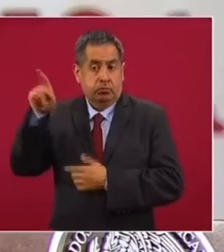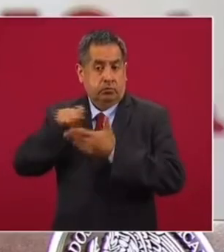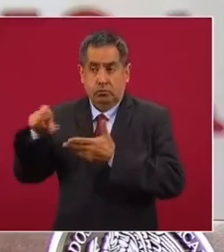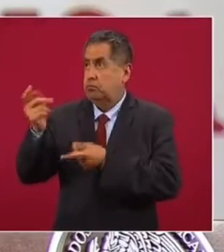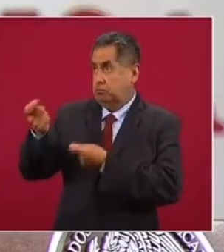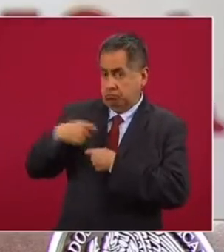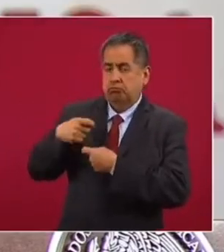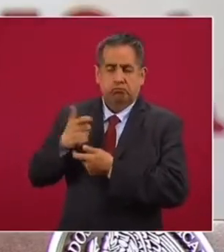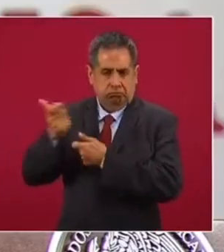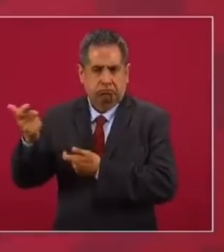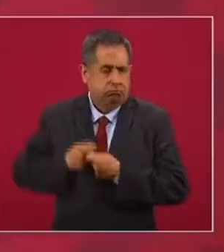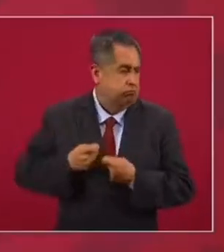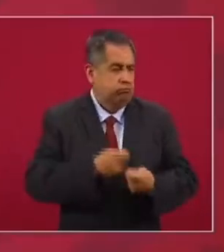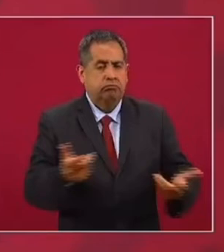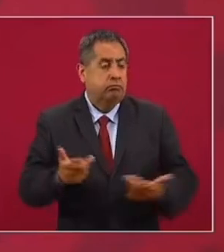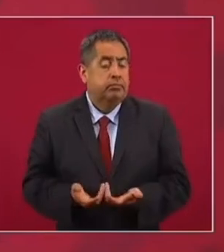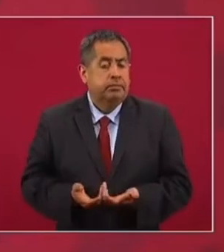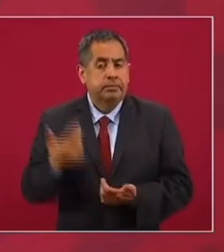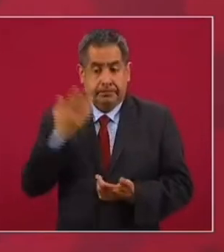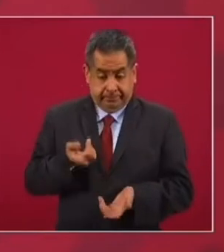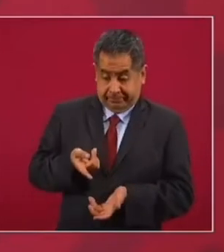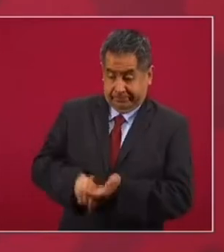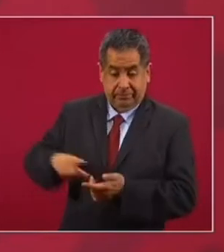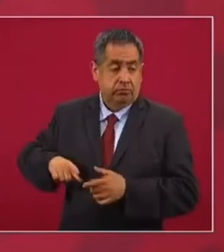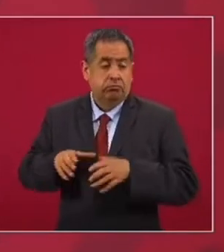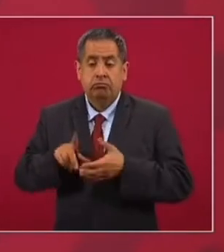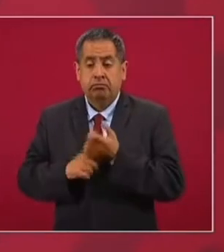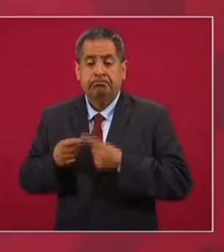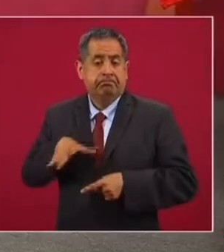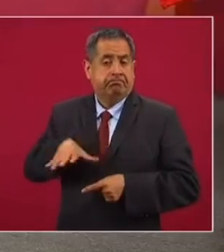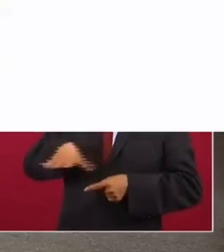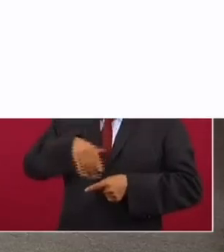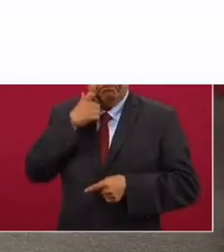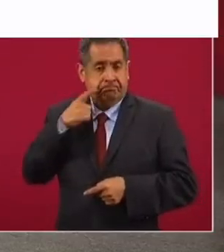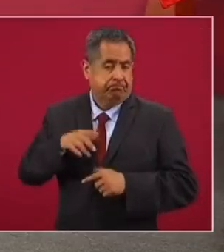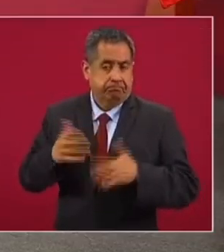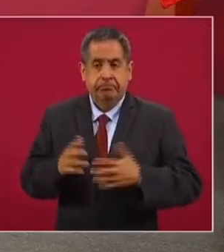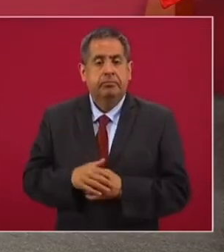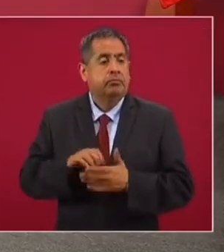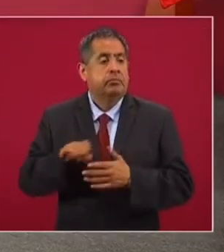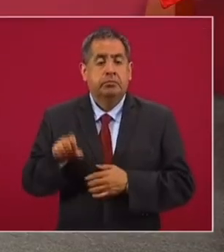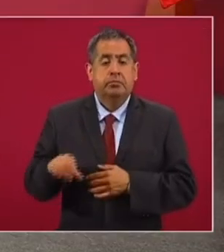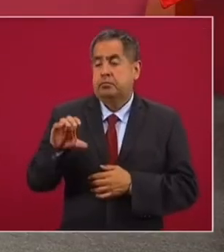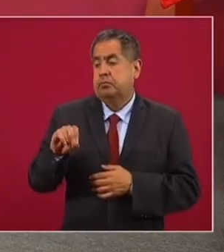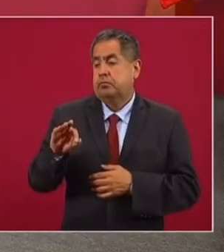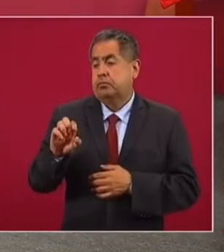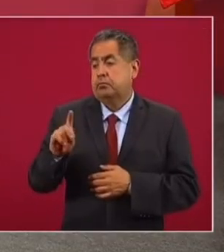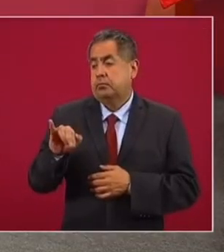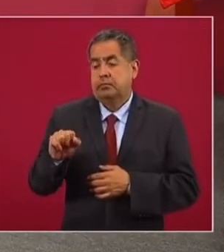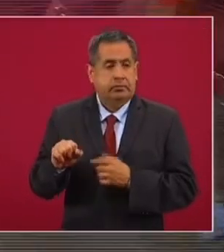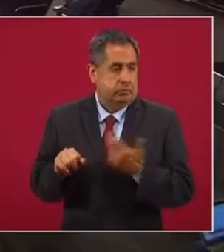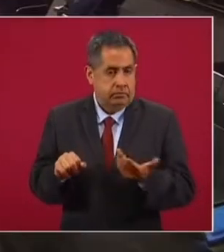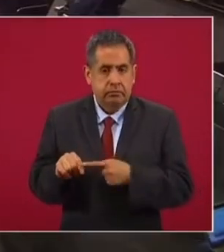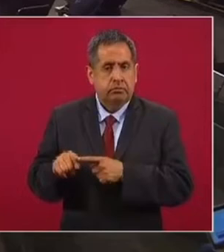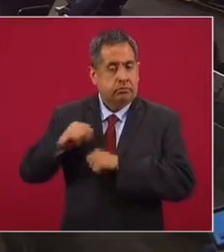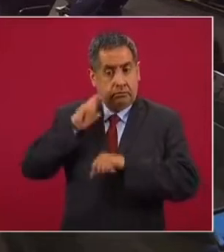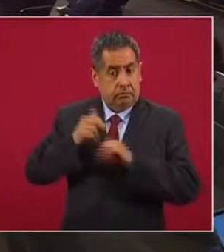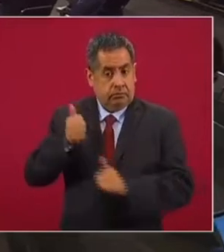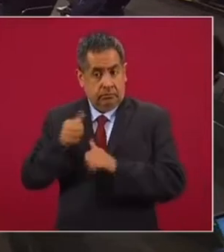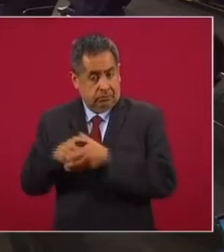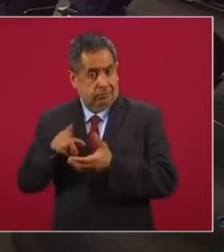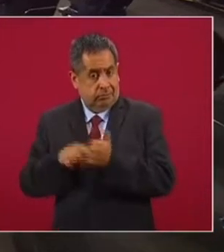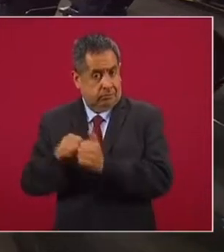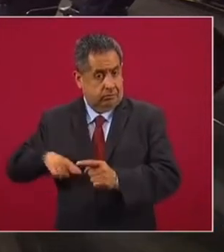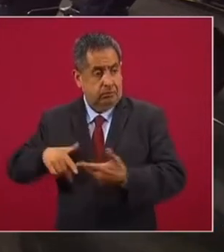saben también al interior del gobierno cuántas resistencias estamos enfrentando. Por ejemplo, la COFEPRIS, que es una institución del